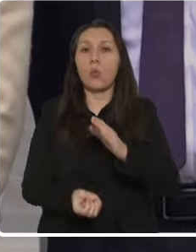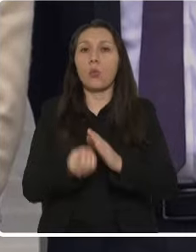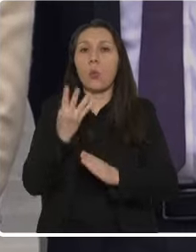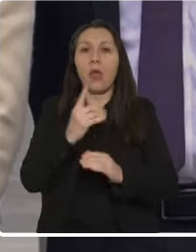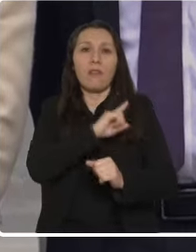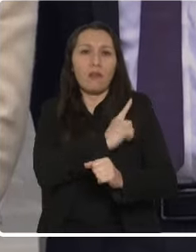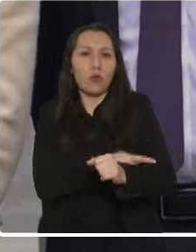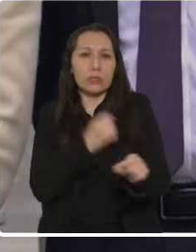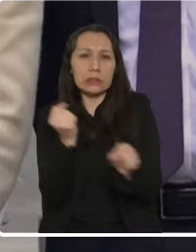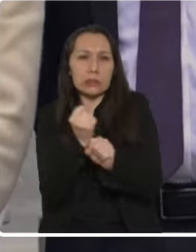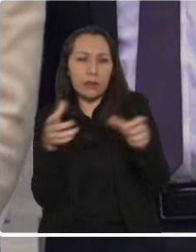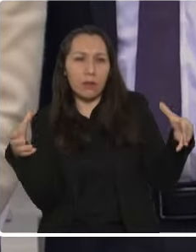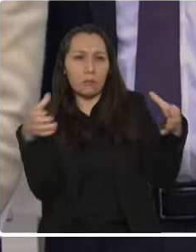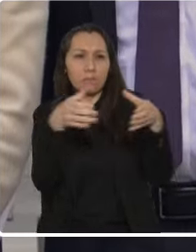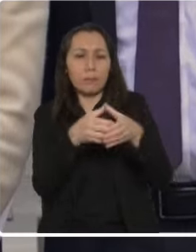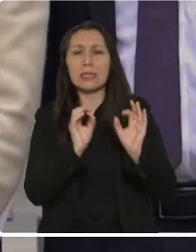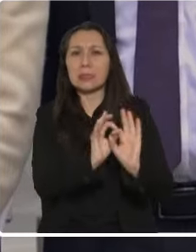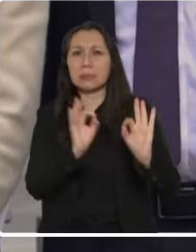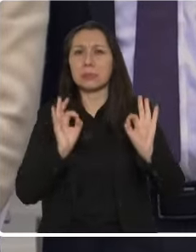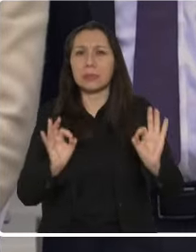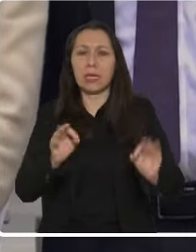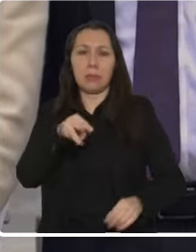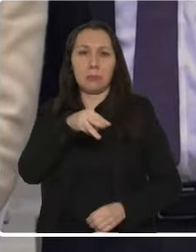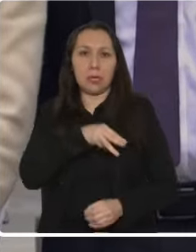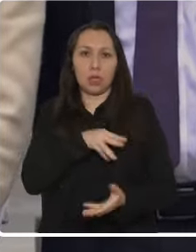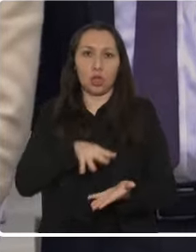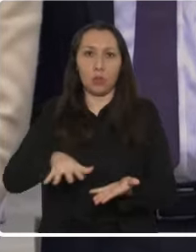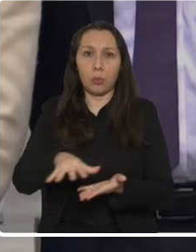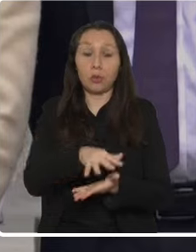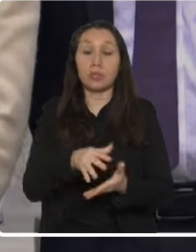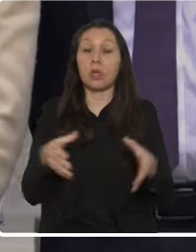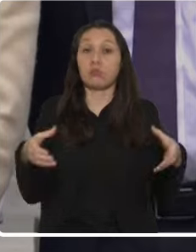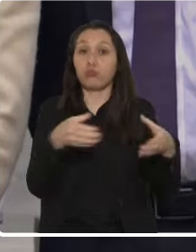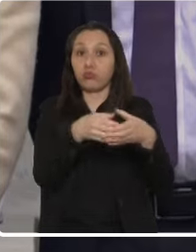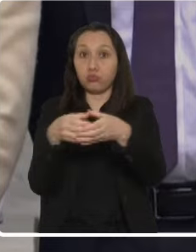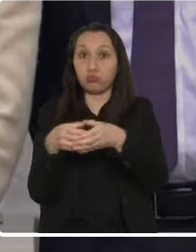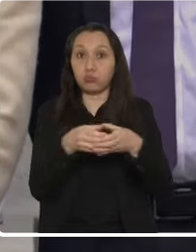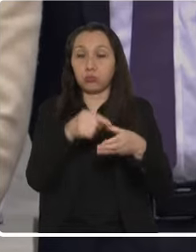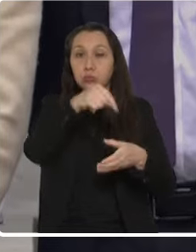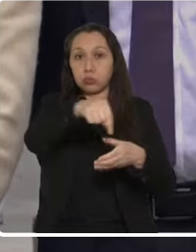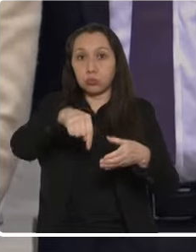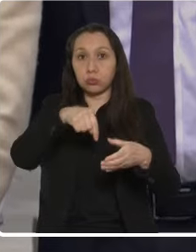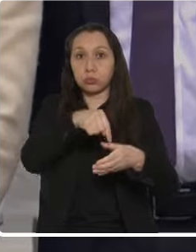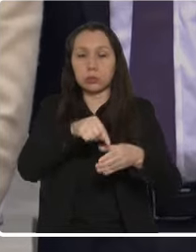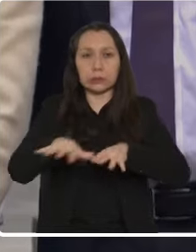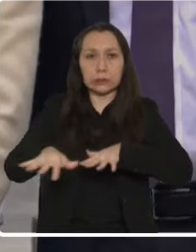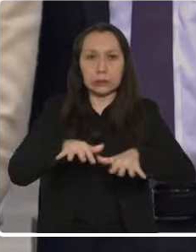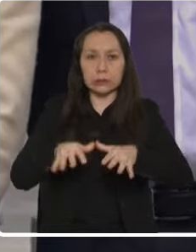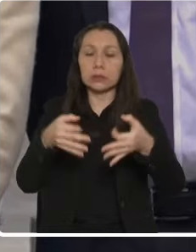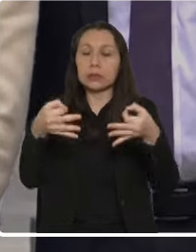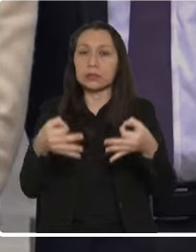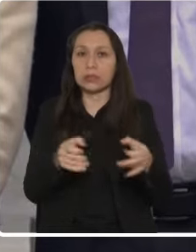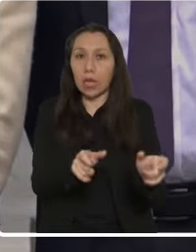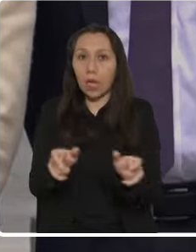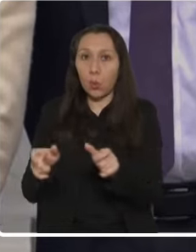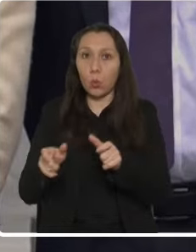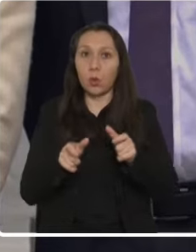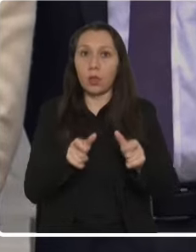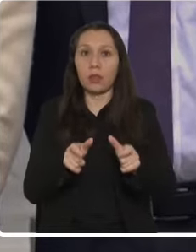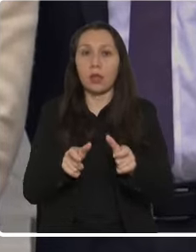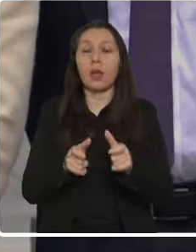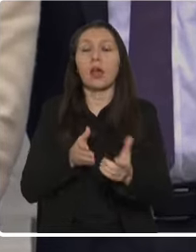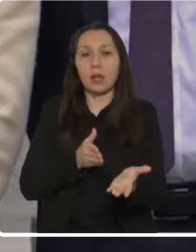una fuerza de tarea especial para la región metropolitana. Esta unidad de acción y seguridad